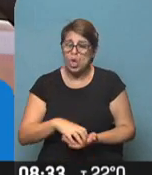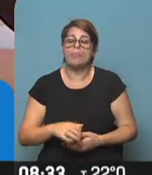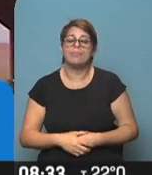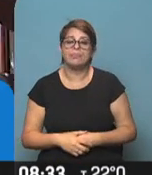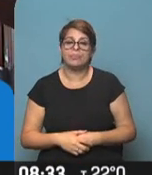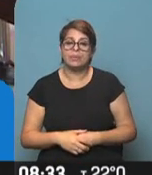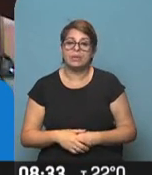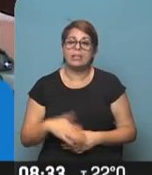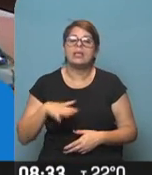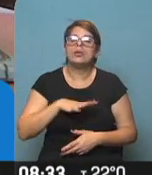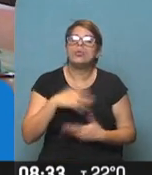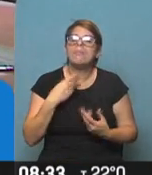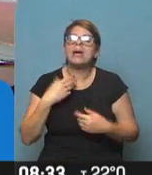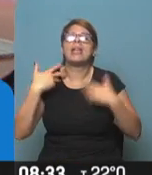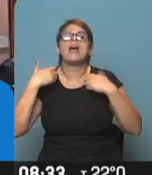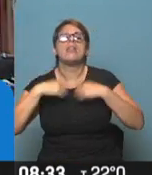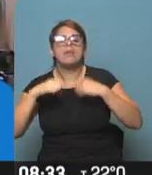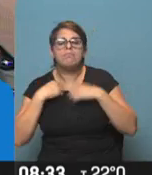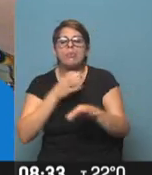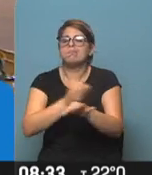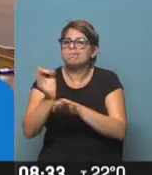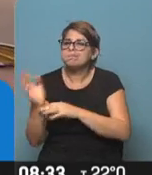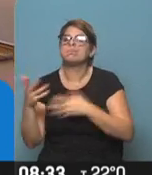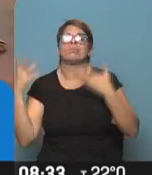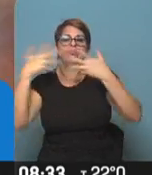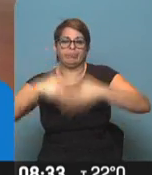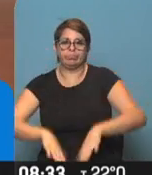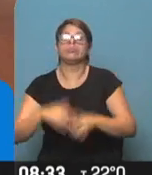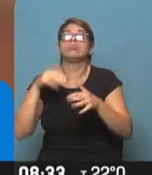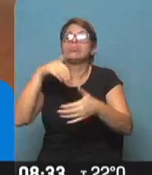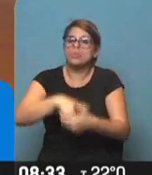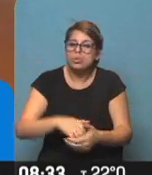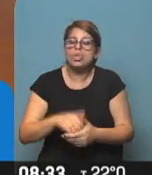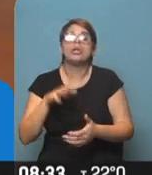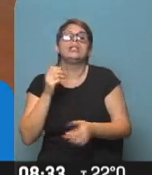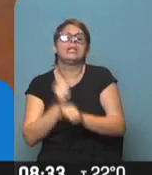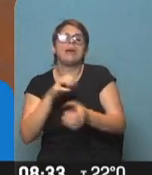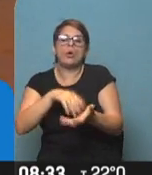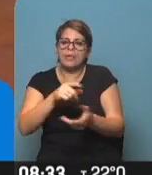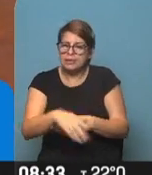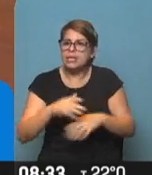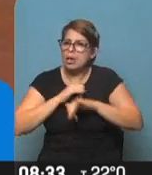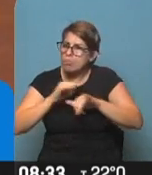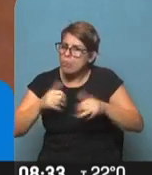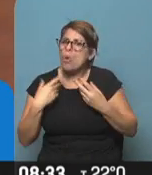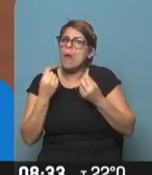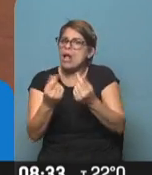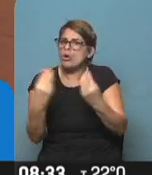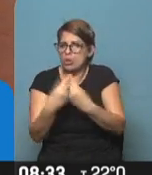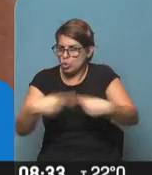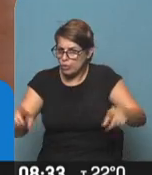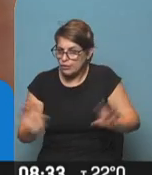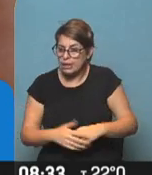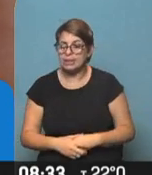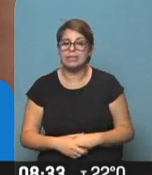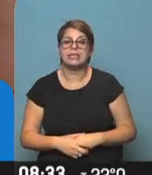espacios de esparcimiento de formación de inclusión social de trabajo se promueve en un montón de valores que van más